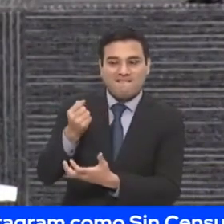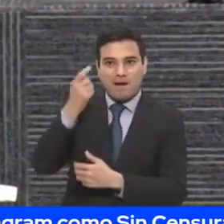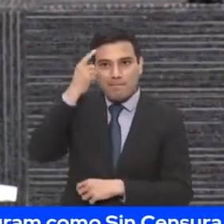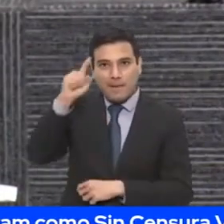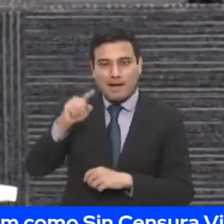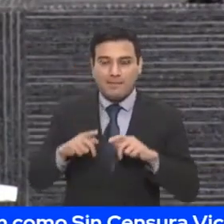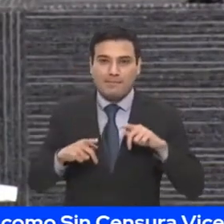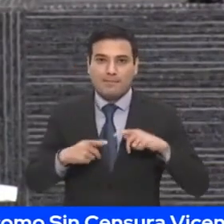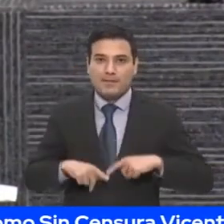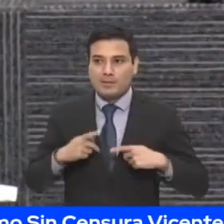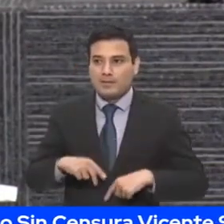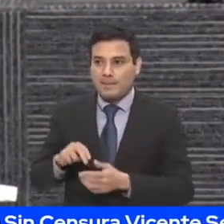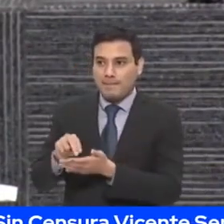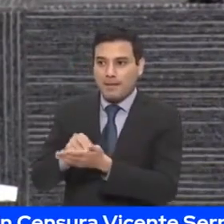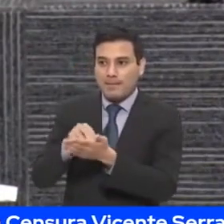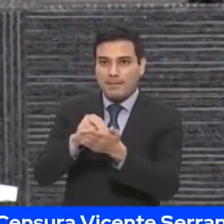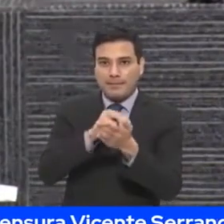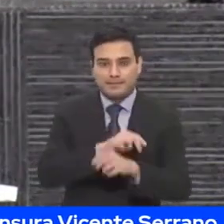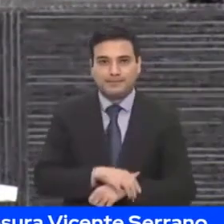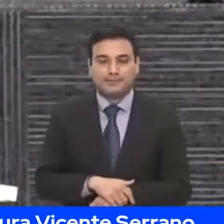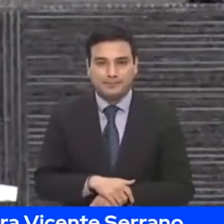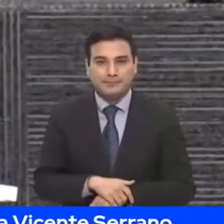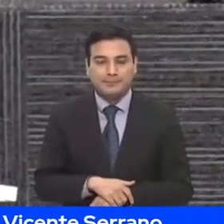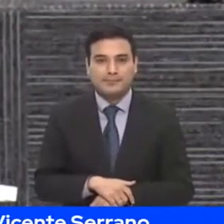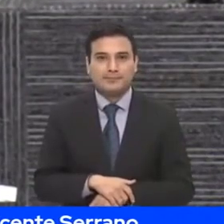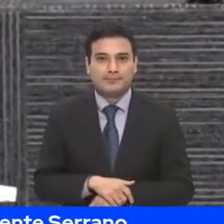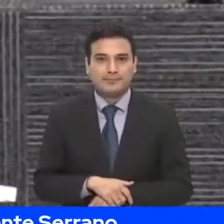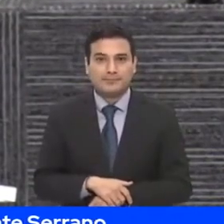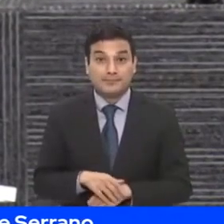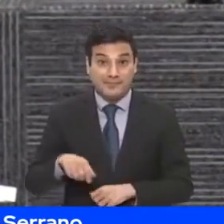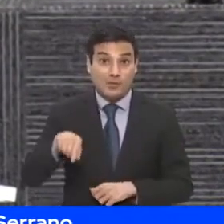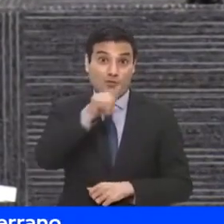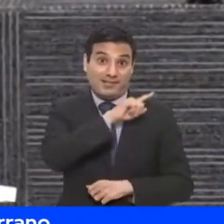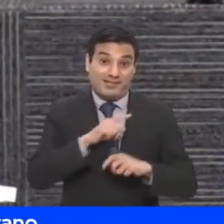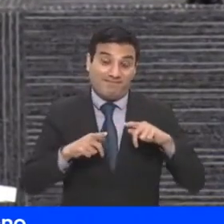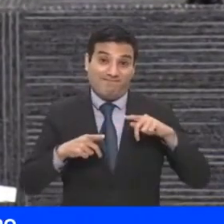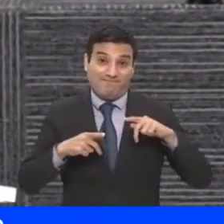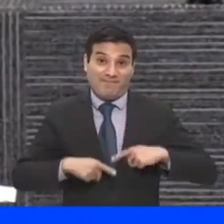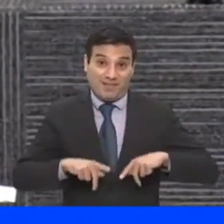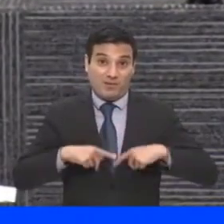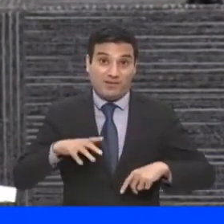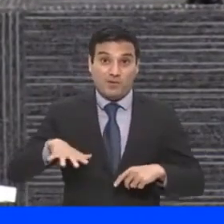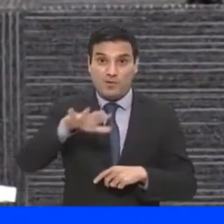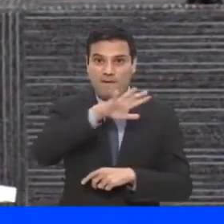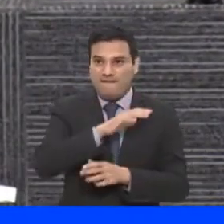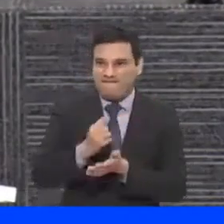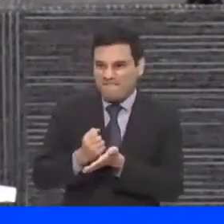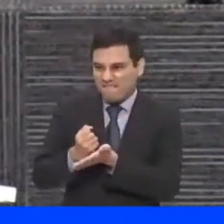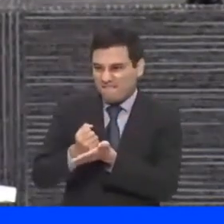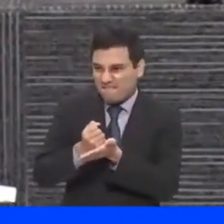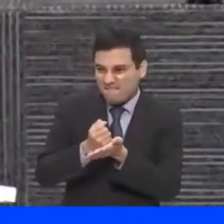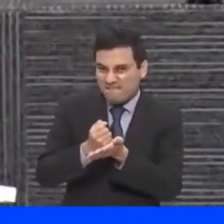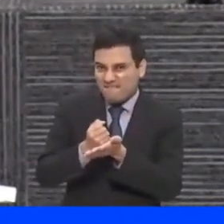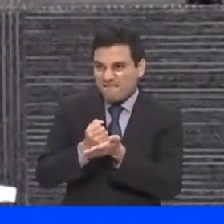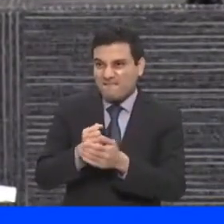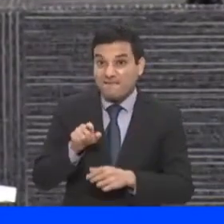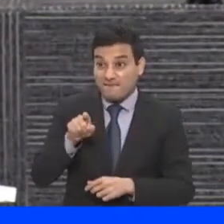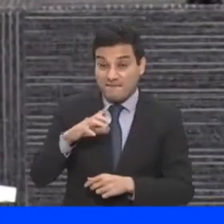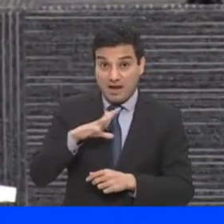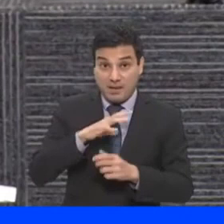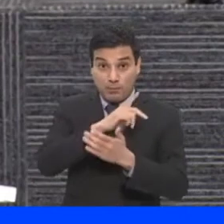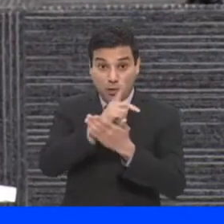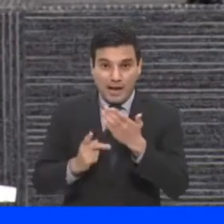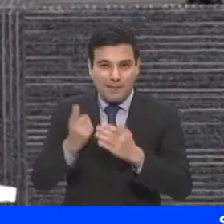las firmas, porque están obligando a las y los ciudadanos que son beneficiarios de programas